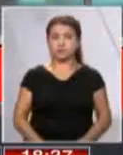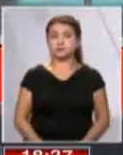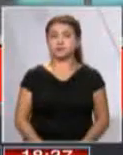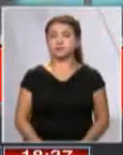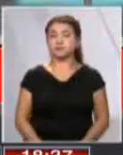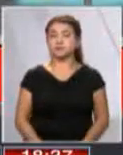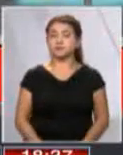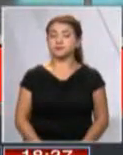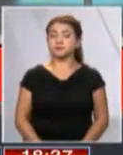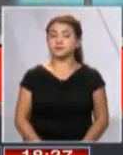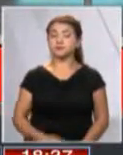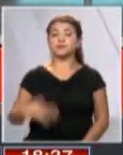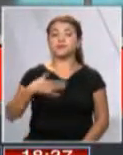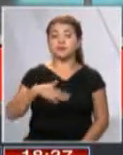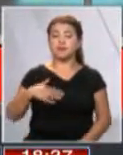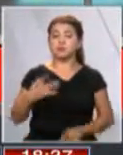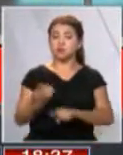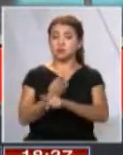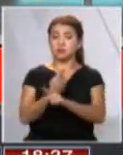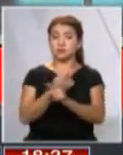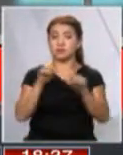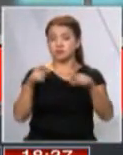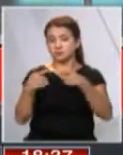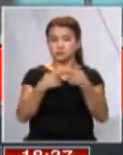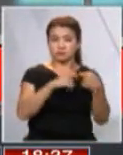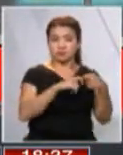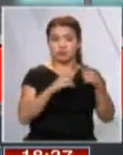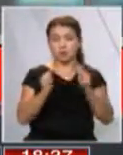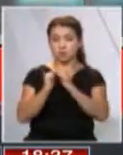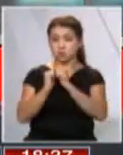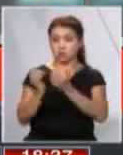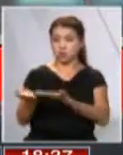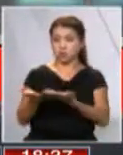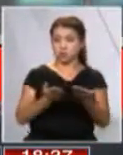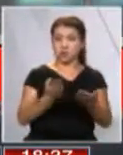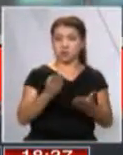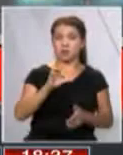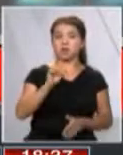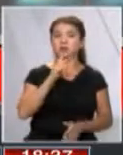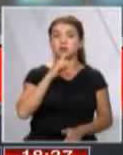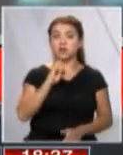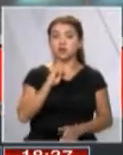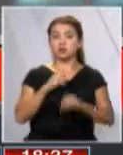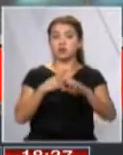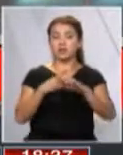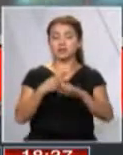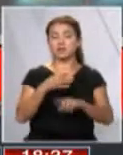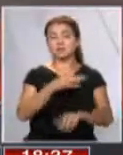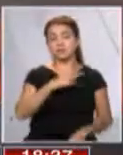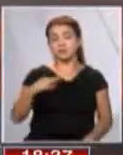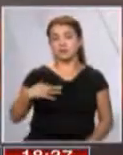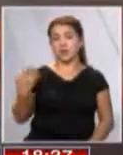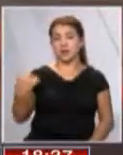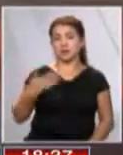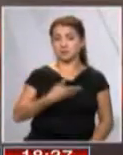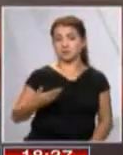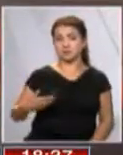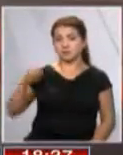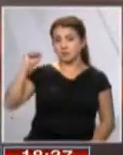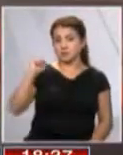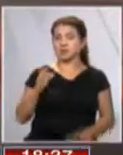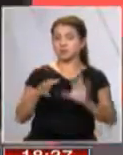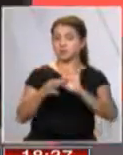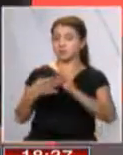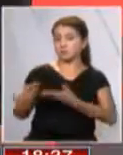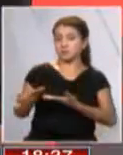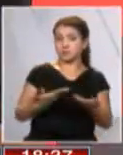y precisamente queremos conversar sobre esta polémica nos acompaña loreto se y el ex ministra del sernam en la administración de sebastián piñera gracias por esta conocida vista